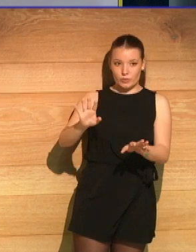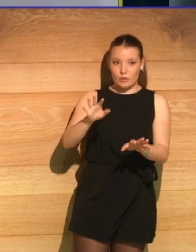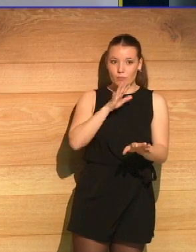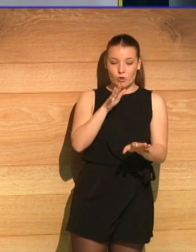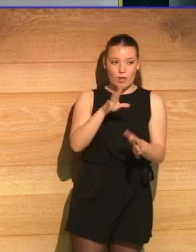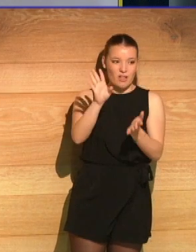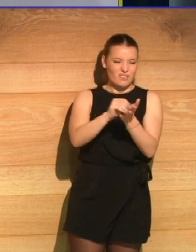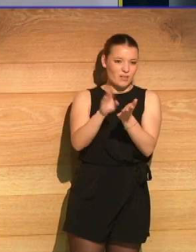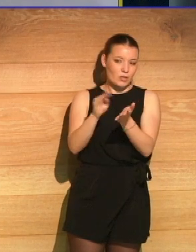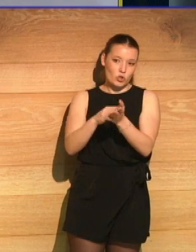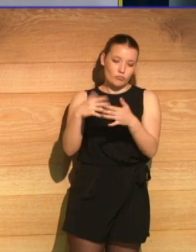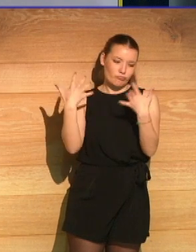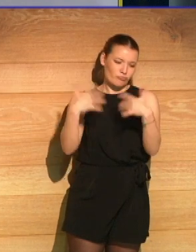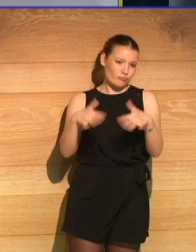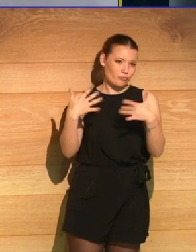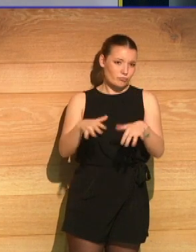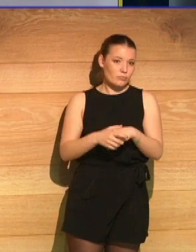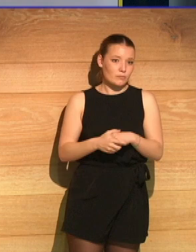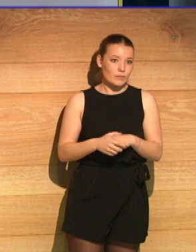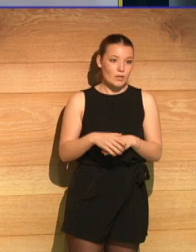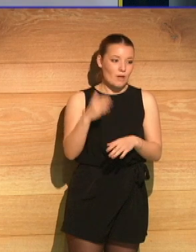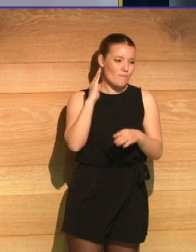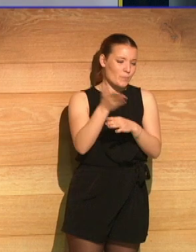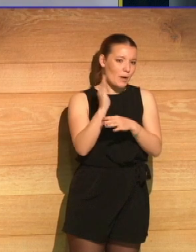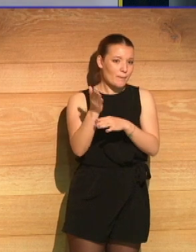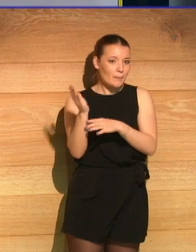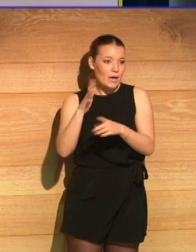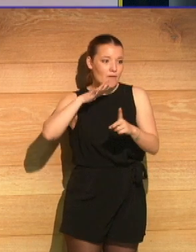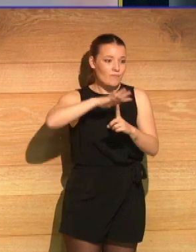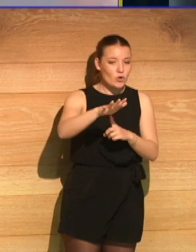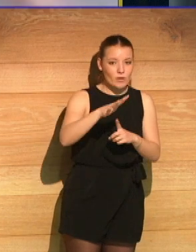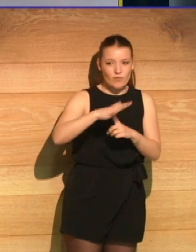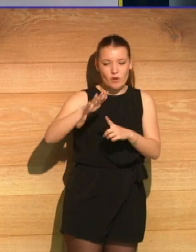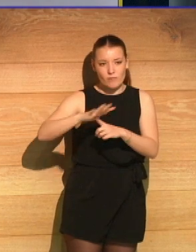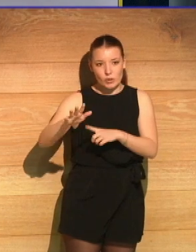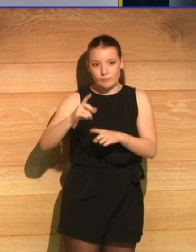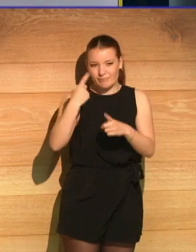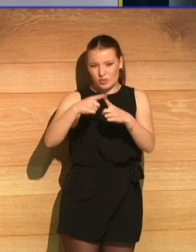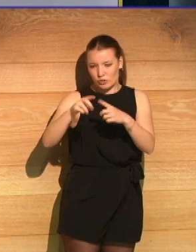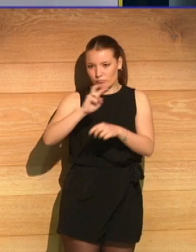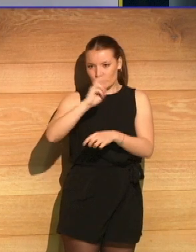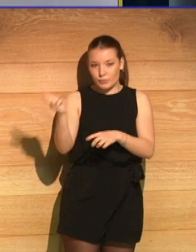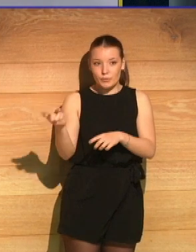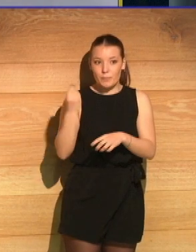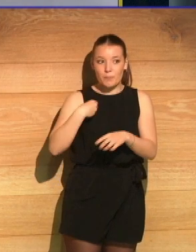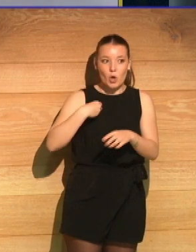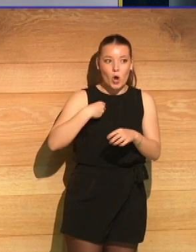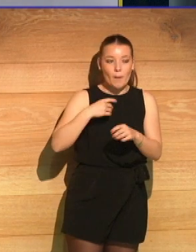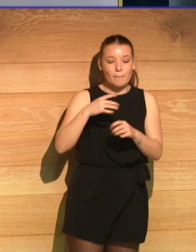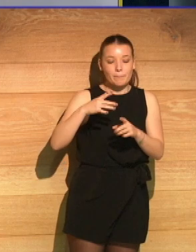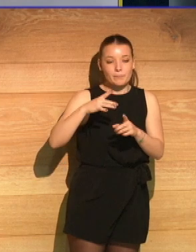datos tremendos, ¿no? Que influyen en muchas cosas, en movimientos migratorios, forzosos por muchas partes, de